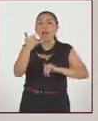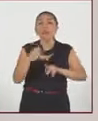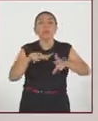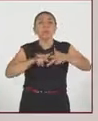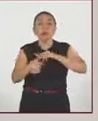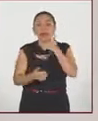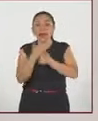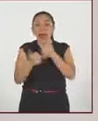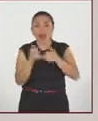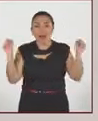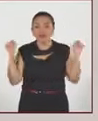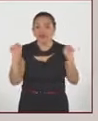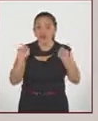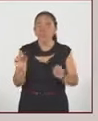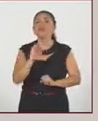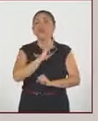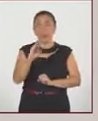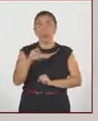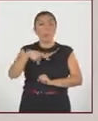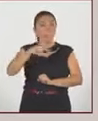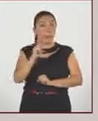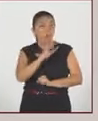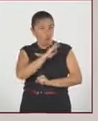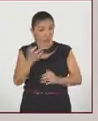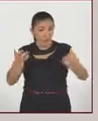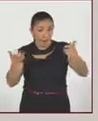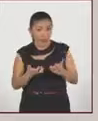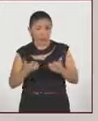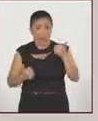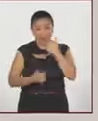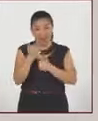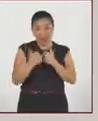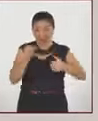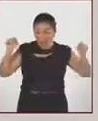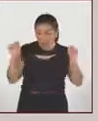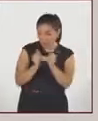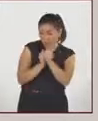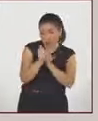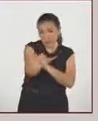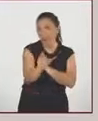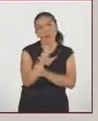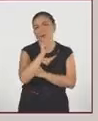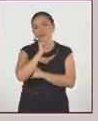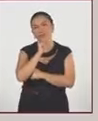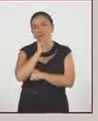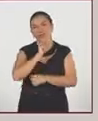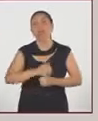inmadura. Todavía no es capaz de hacer una carrera como tal.